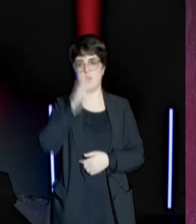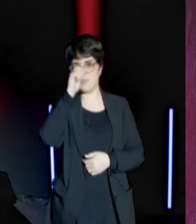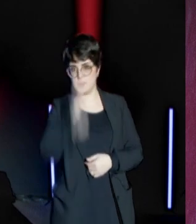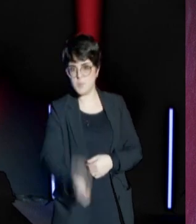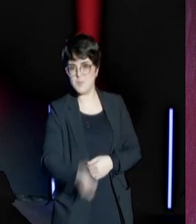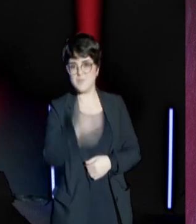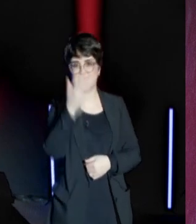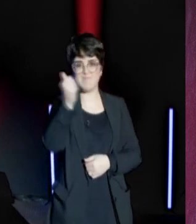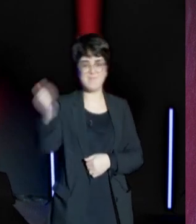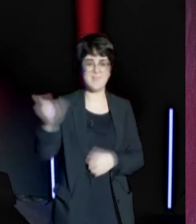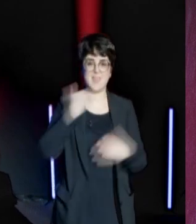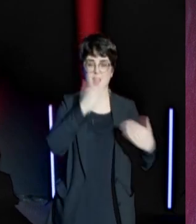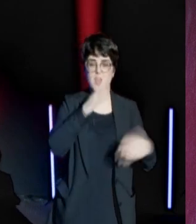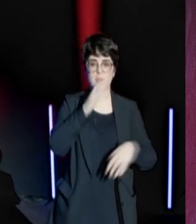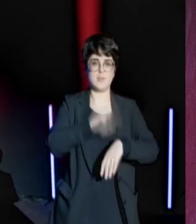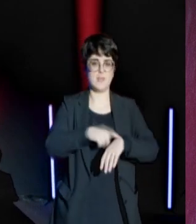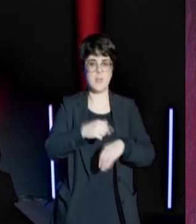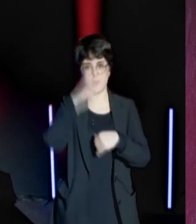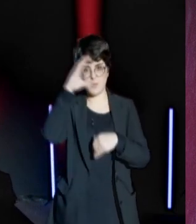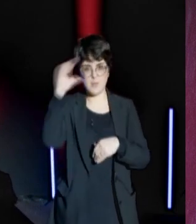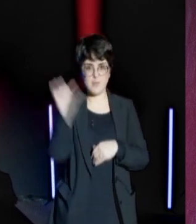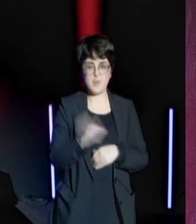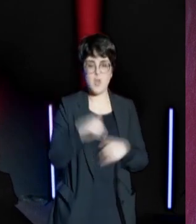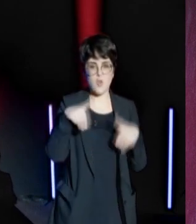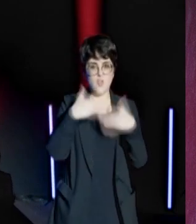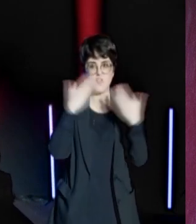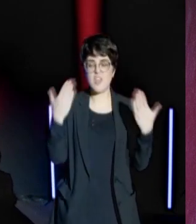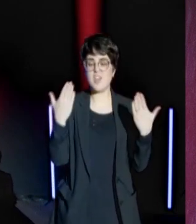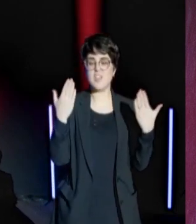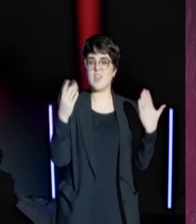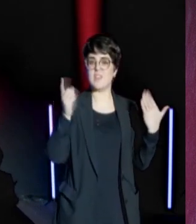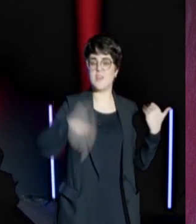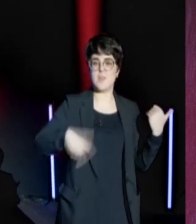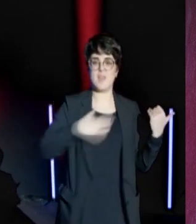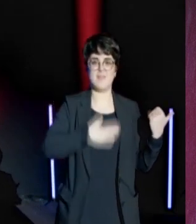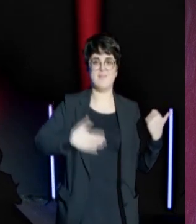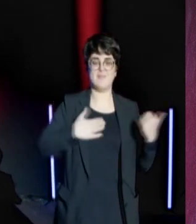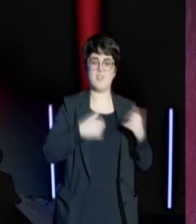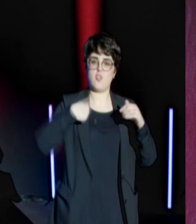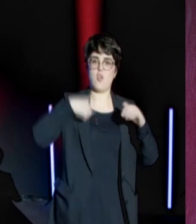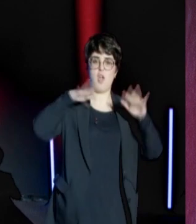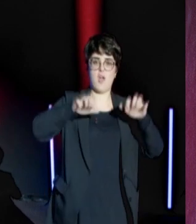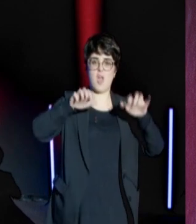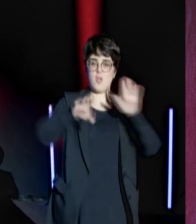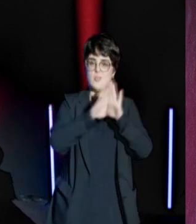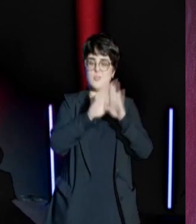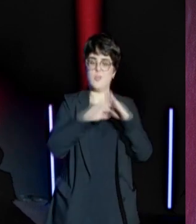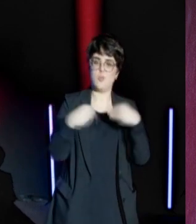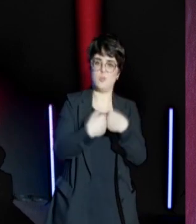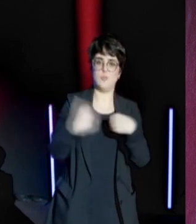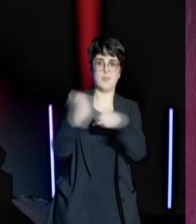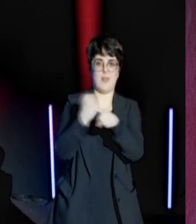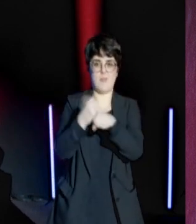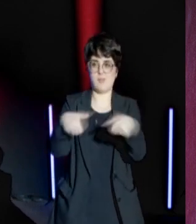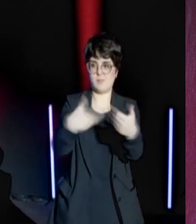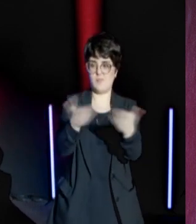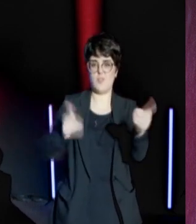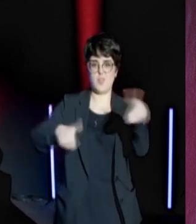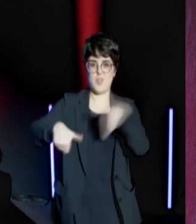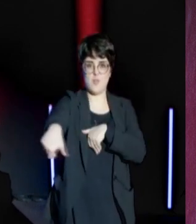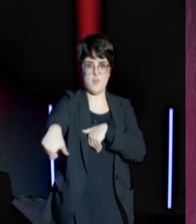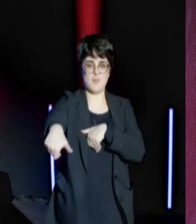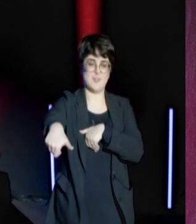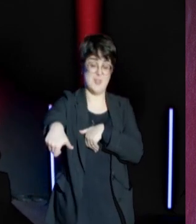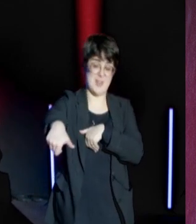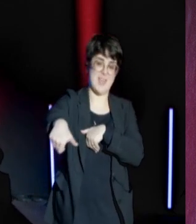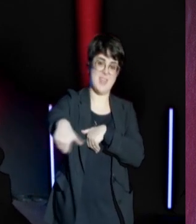daros las gracias por vuestro tiempo por vuestra confianza y encantada de seguir aprendiendo y trabajando junto con todos vosotros en los próximos en